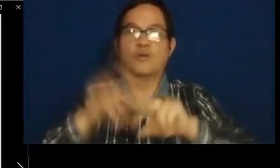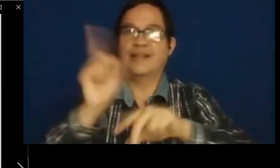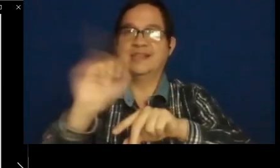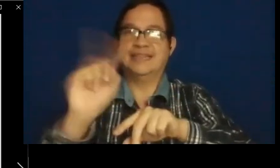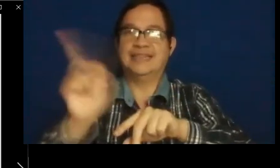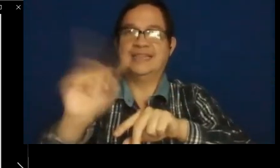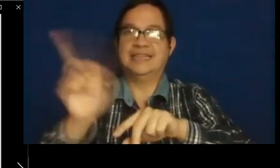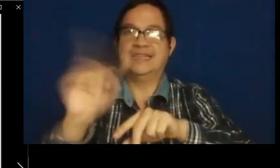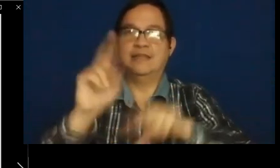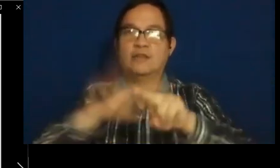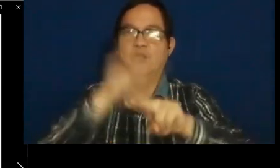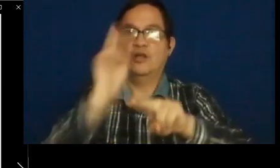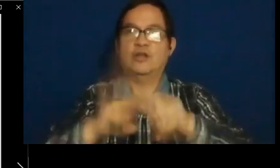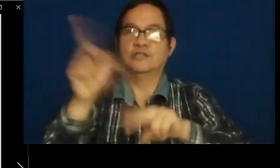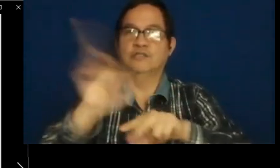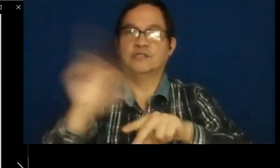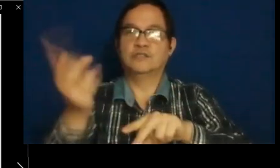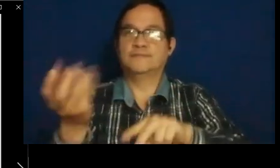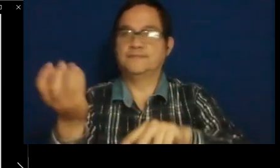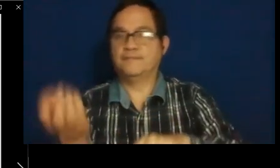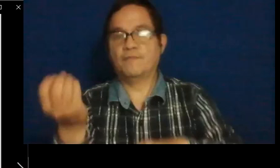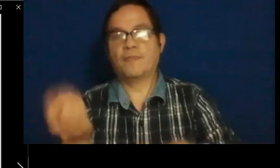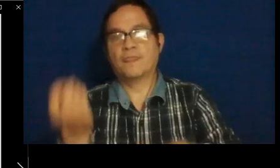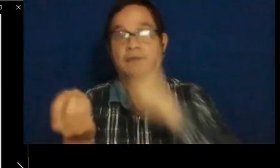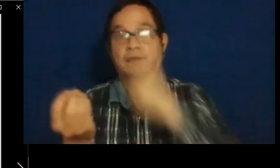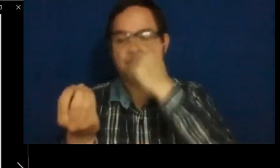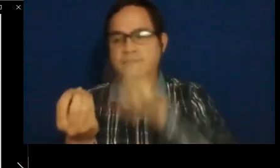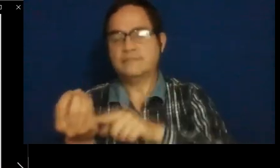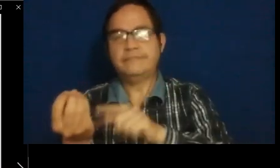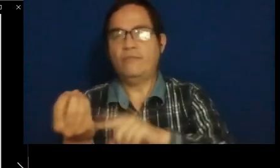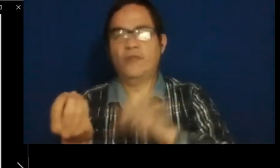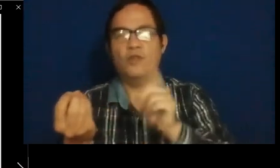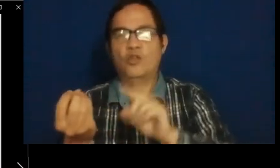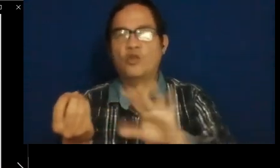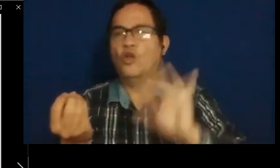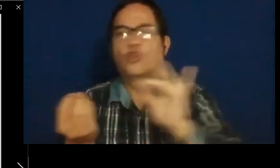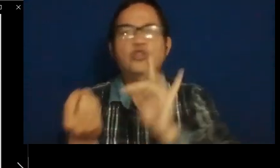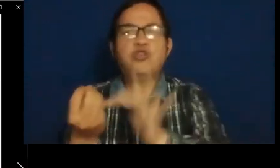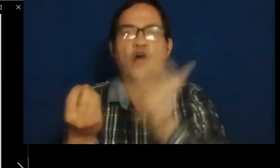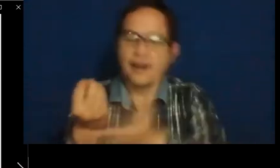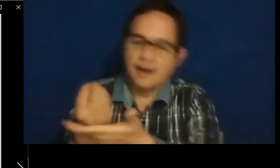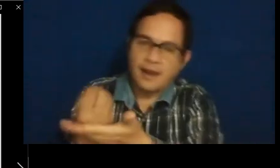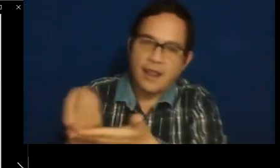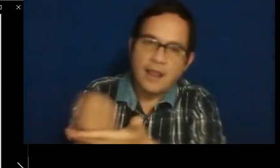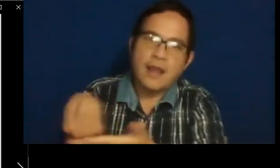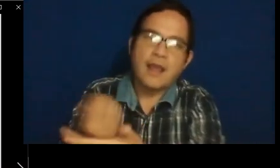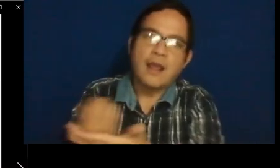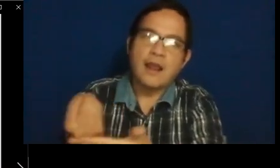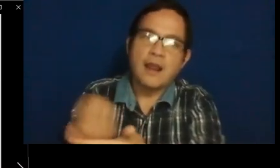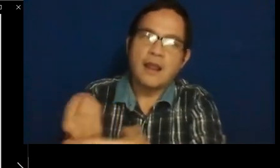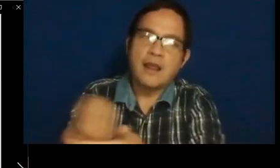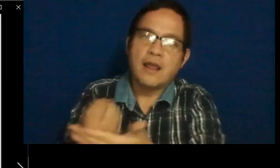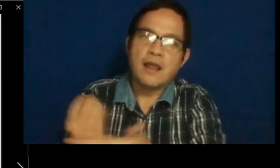normal, porque este elemento, esta masa 2, no está tocando ningún elemento, no está soportado sobre